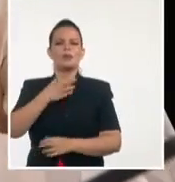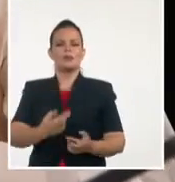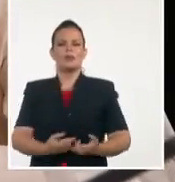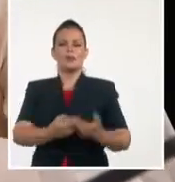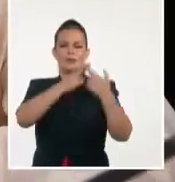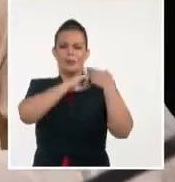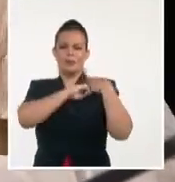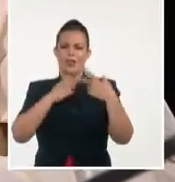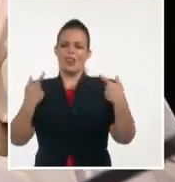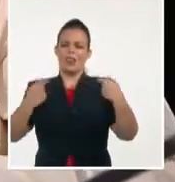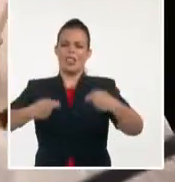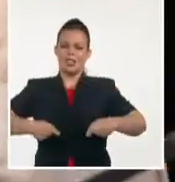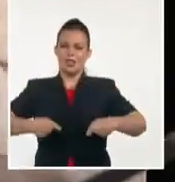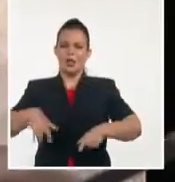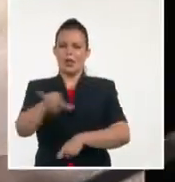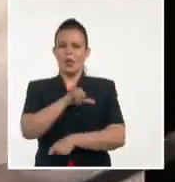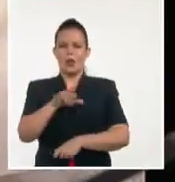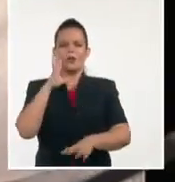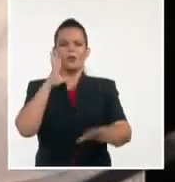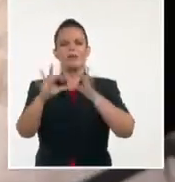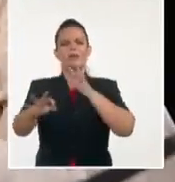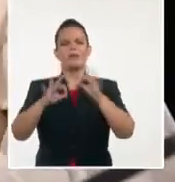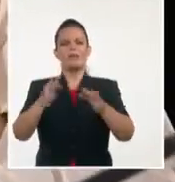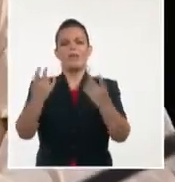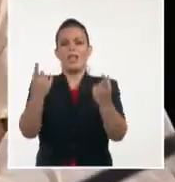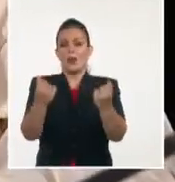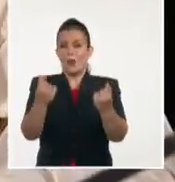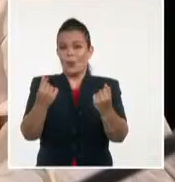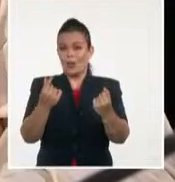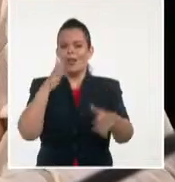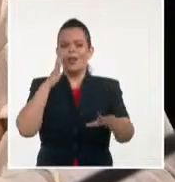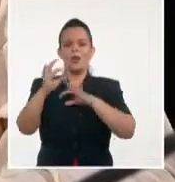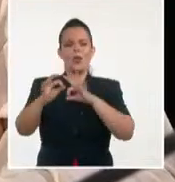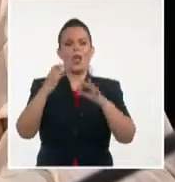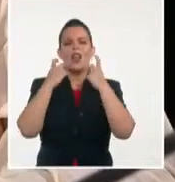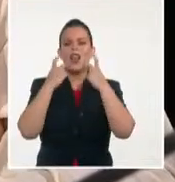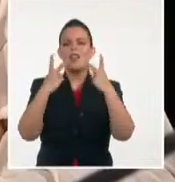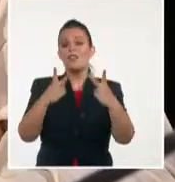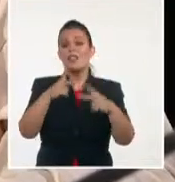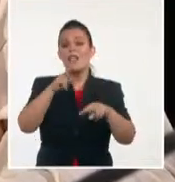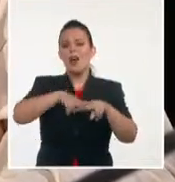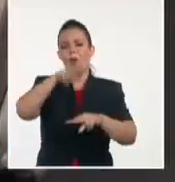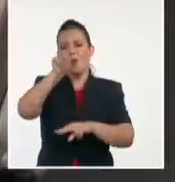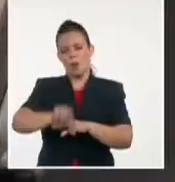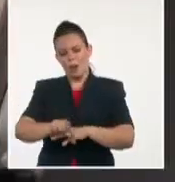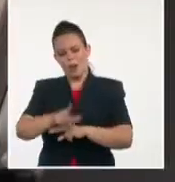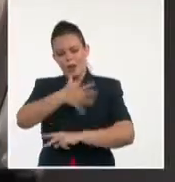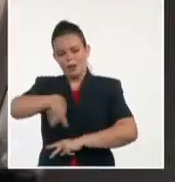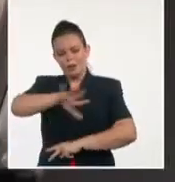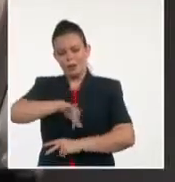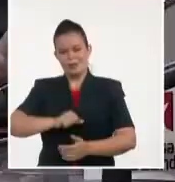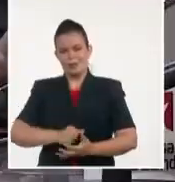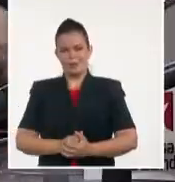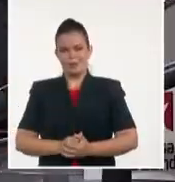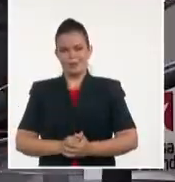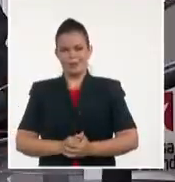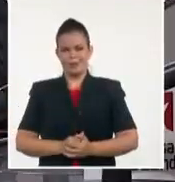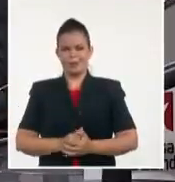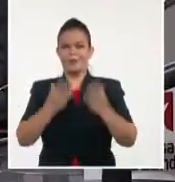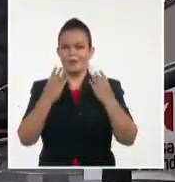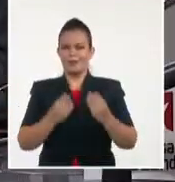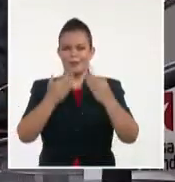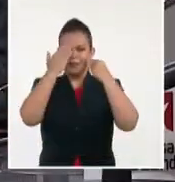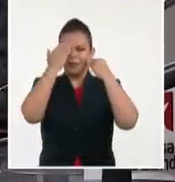la preservación de los bienes de la economía y las vidas humanas, que es lo más preciado para nuestro país. Gracias, Celso, y nuestra